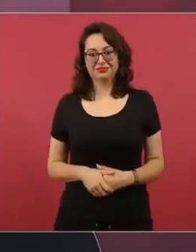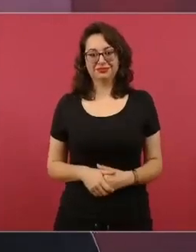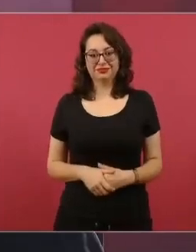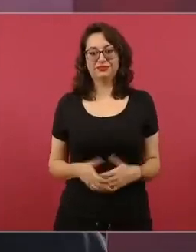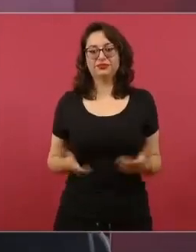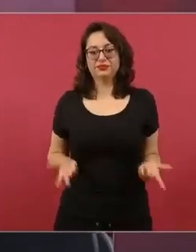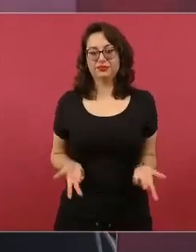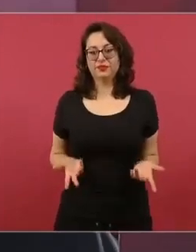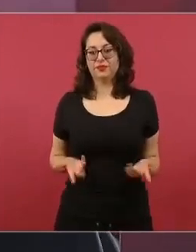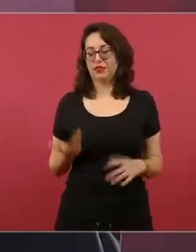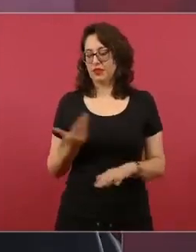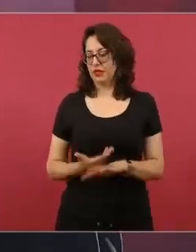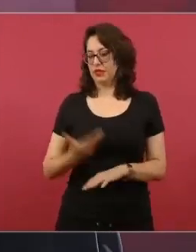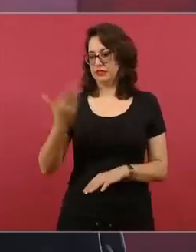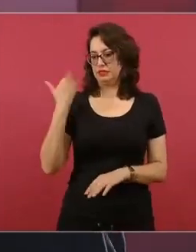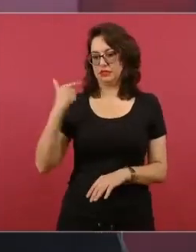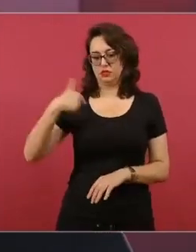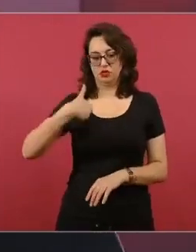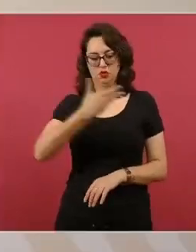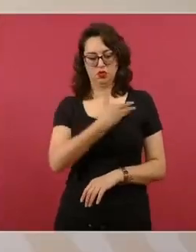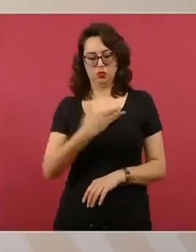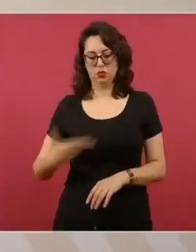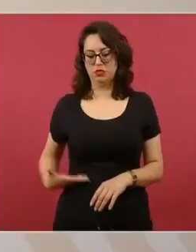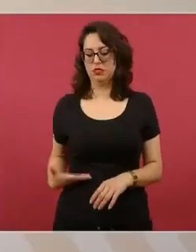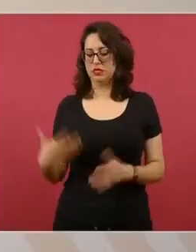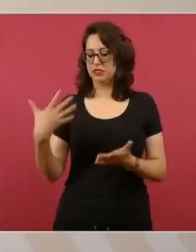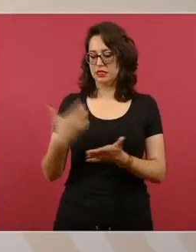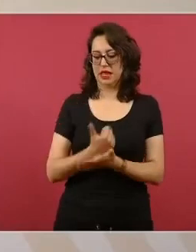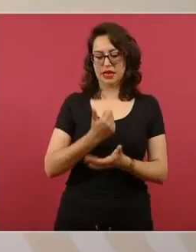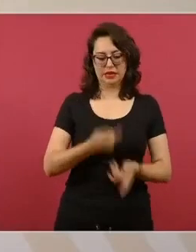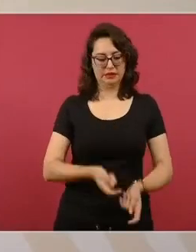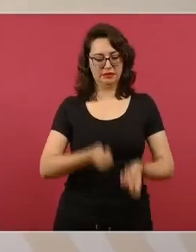plática me dijo, ya lo conté aquí,